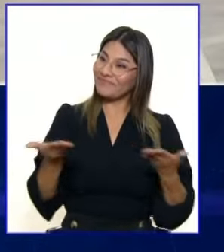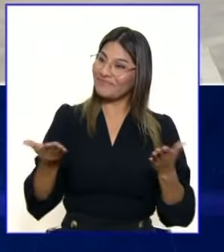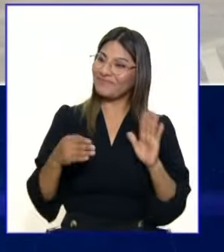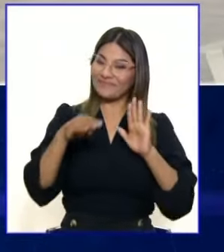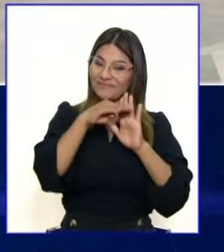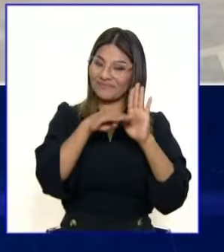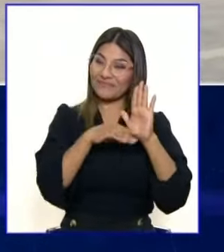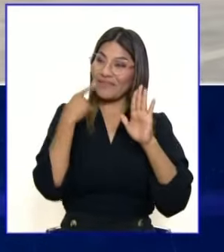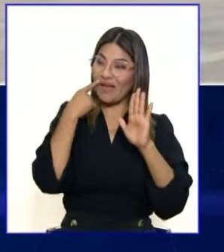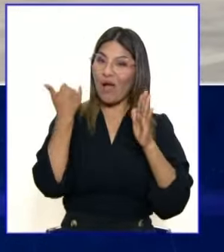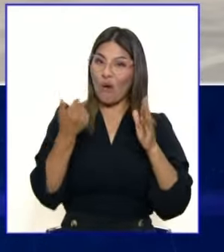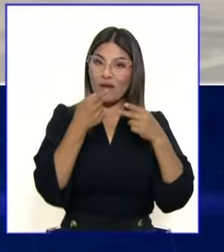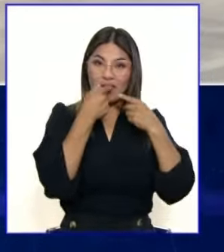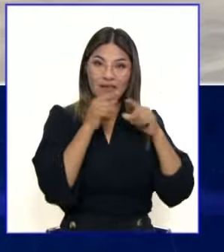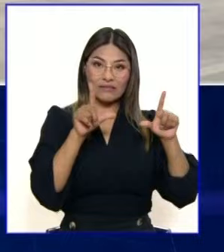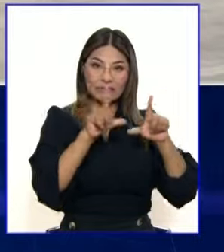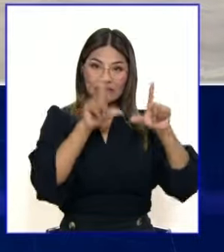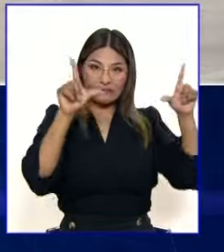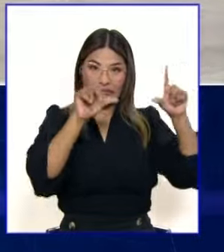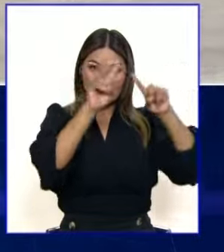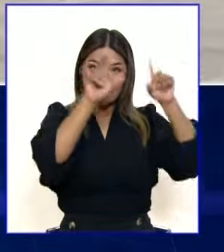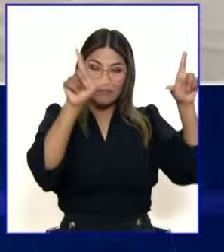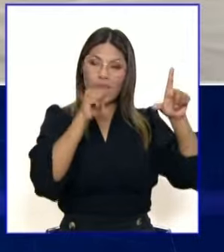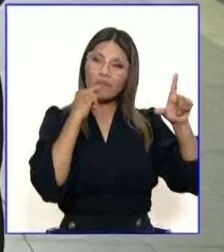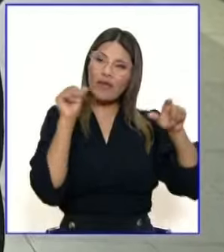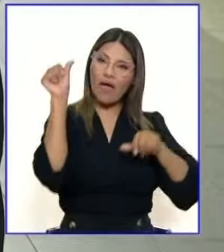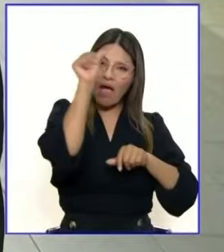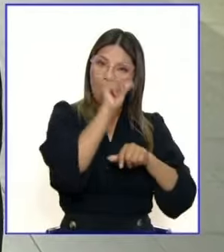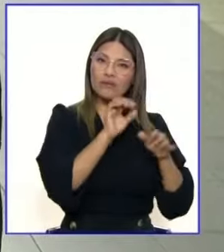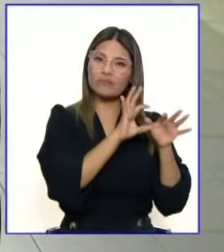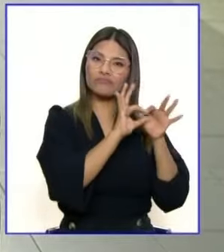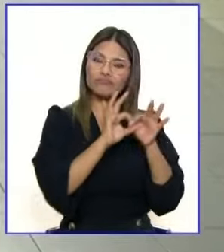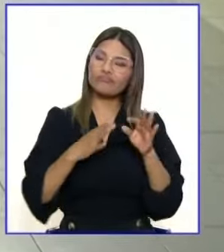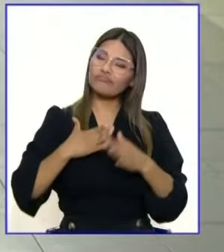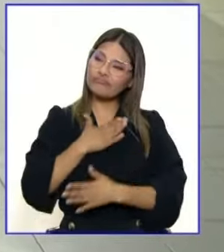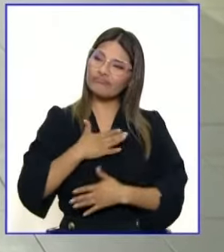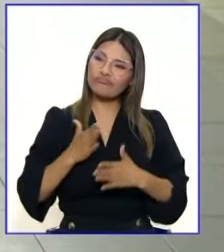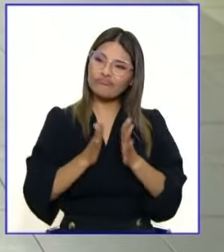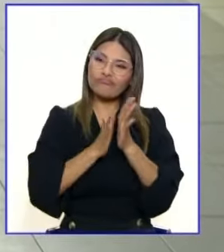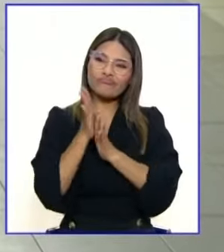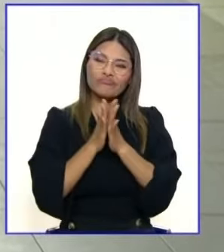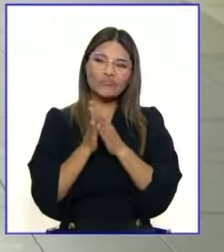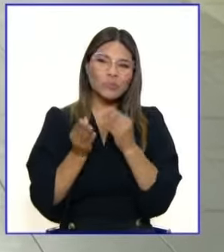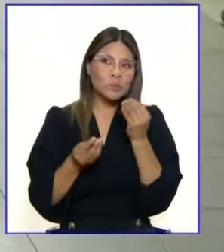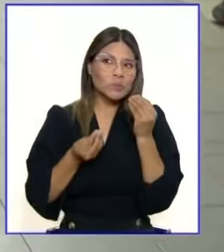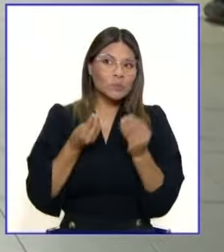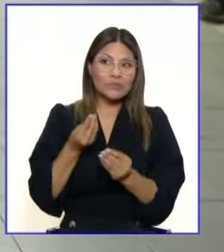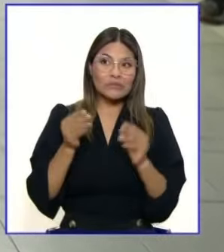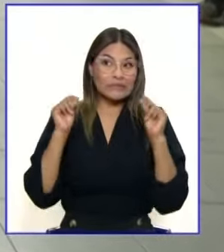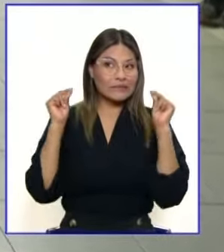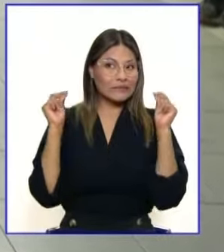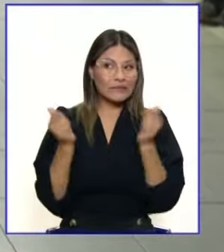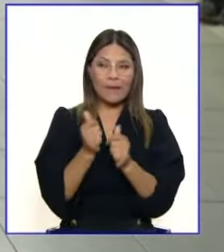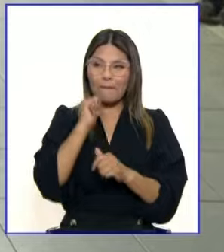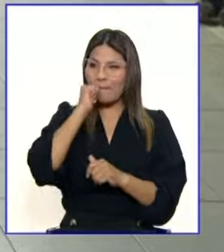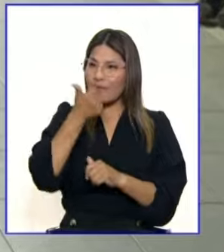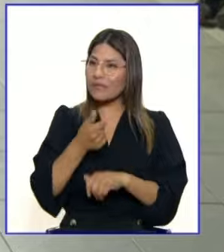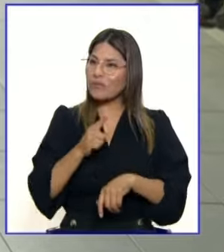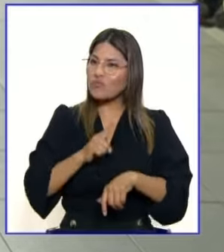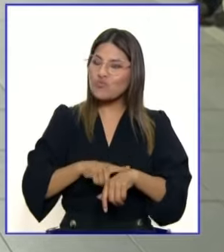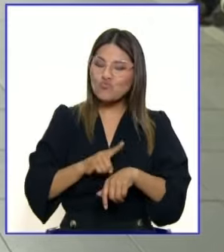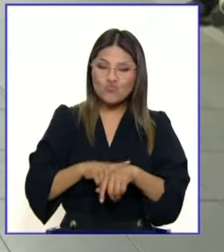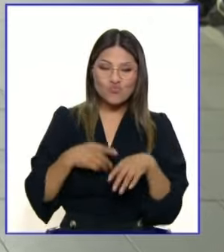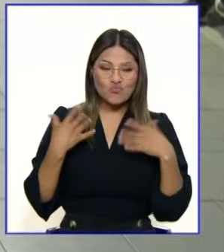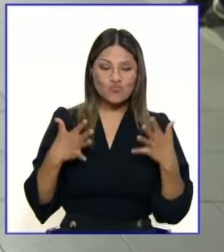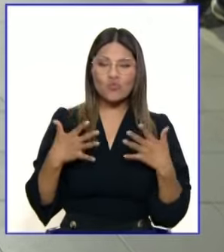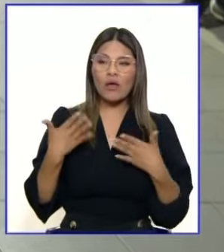programa Asia-Pacífico 2024. Y bueno, las expectativas. Mañana finalmente arranca esta obra que la